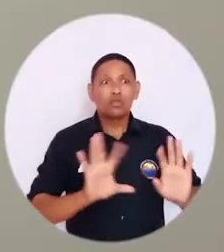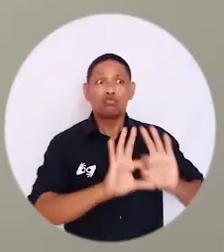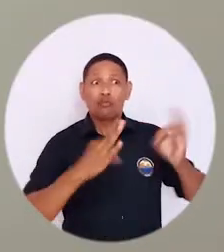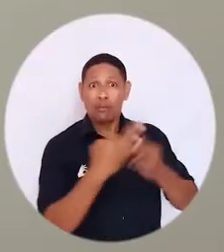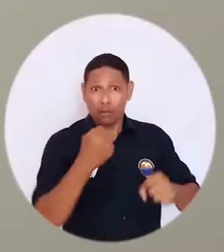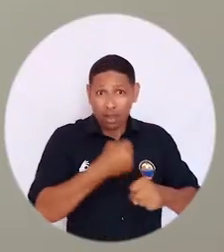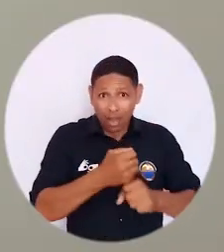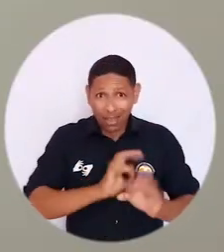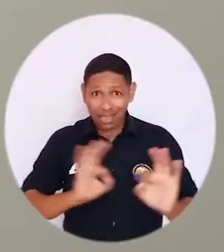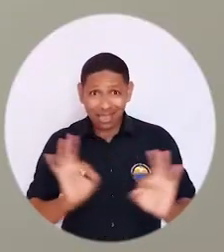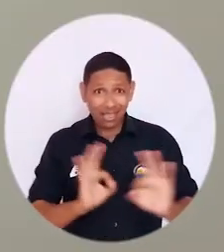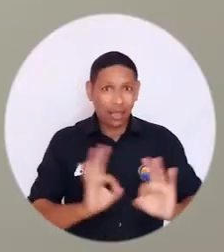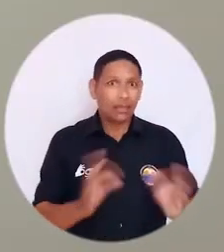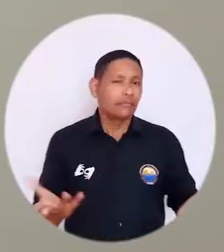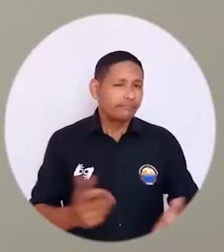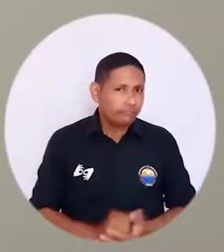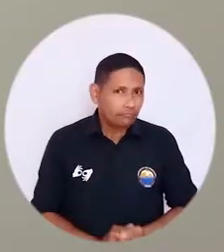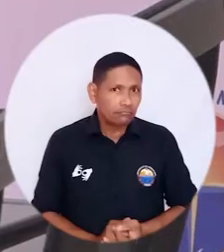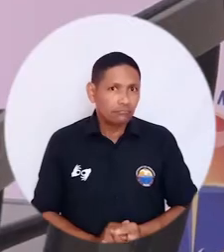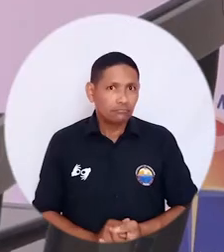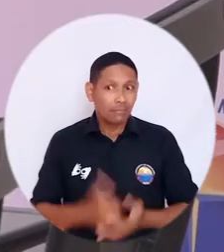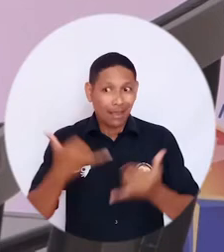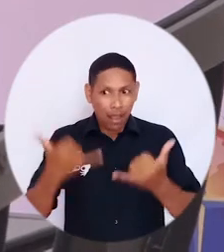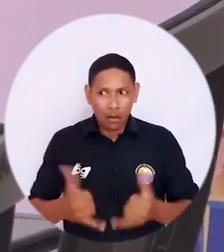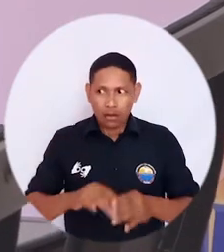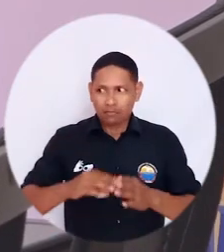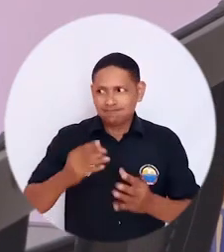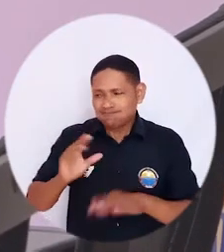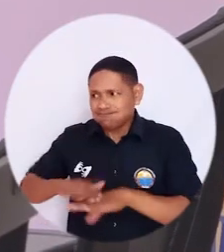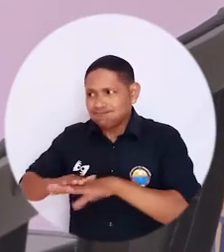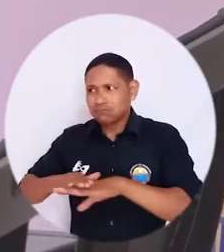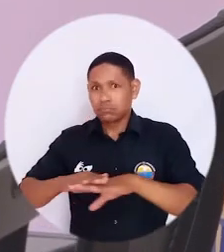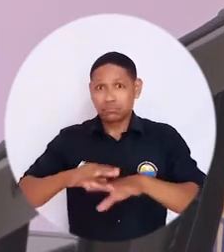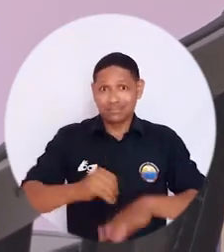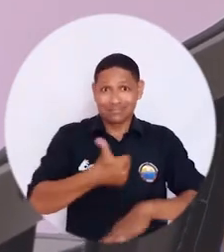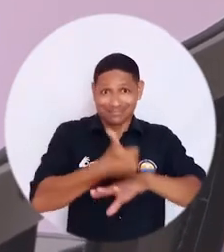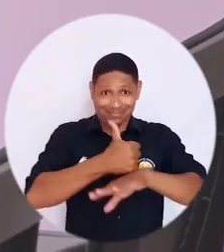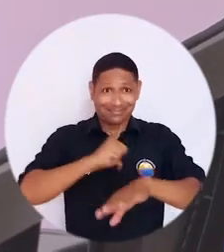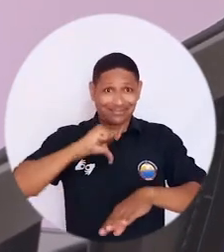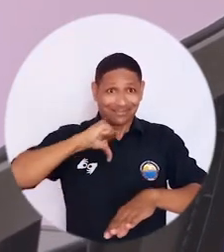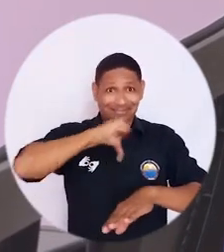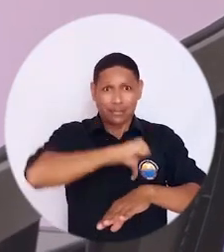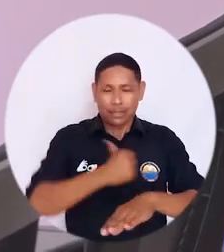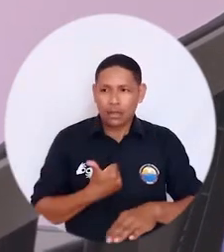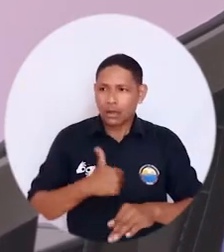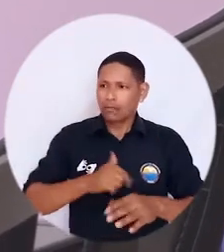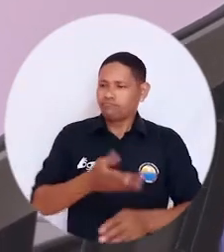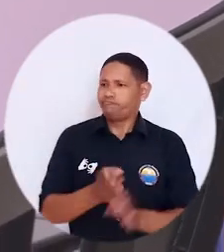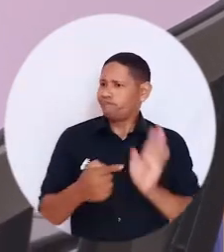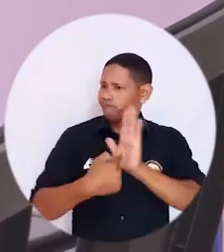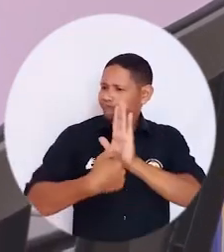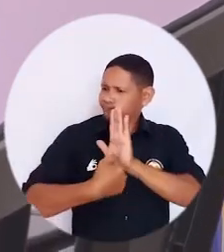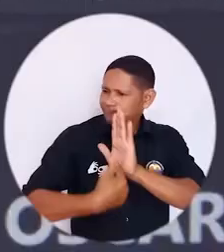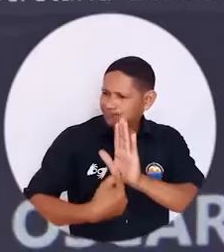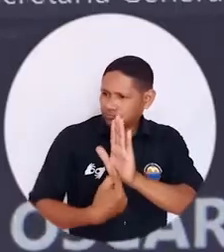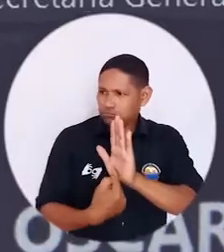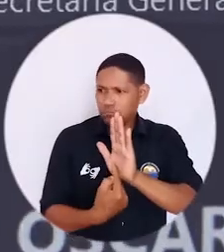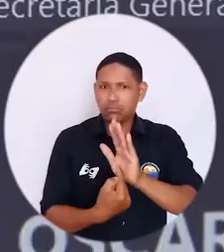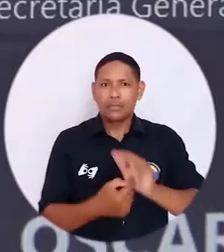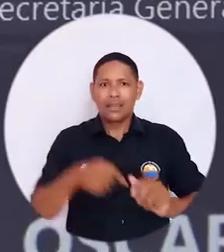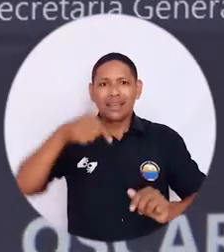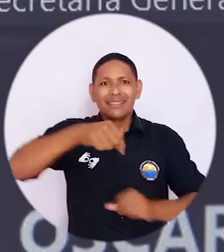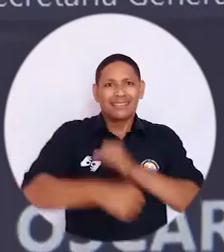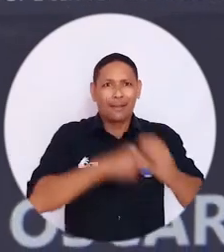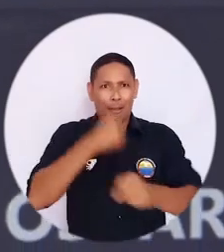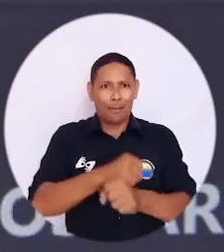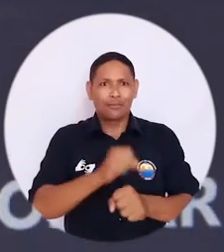recuperar sus empleos, lo mismo que sus familiares. En el desarrollo de esta jornada, el doctor Pablo Vera Salazar, rector de la Alma Mater, presentó el